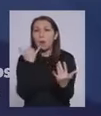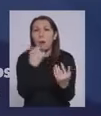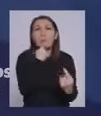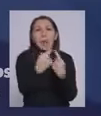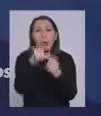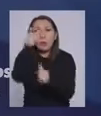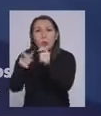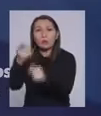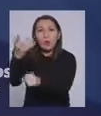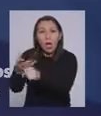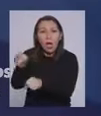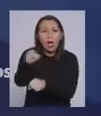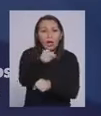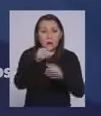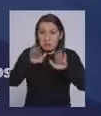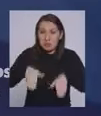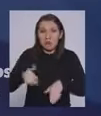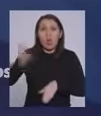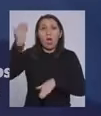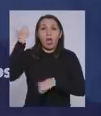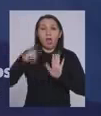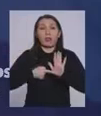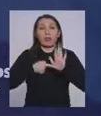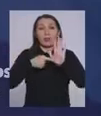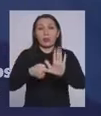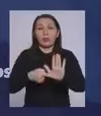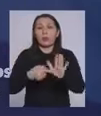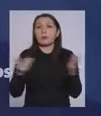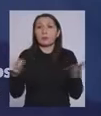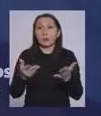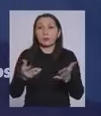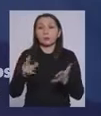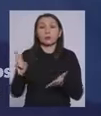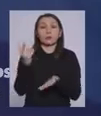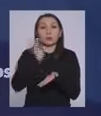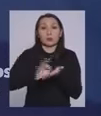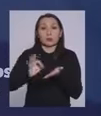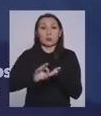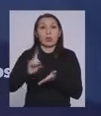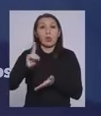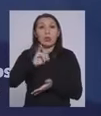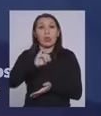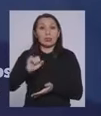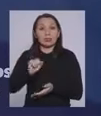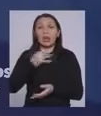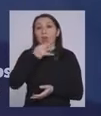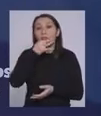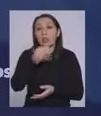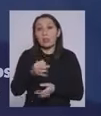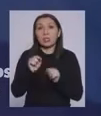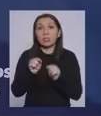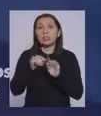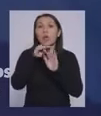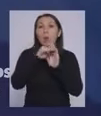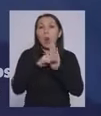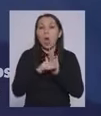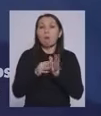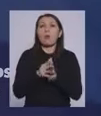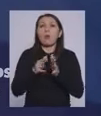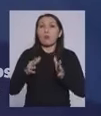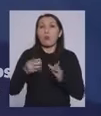que presentamos en esta misma mesa por la subsecretaria de ASA es un programa